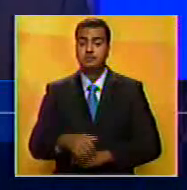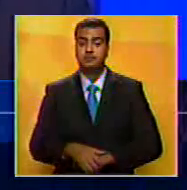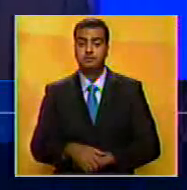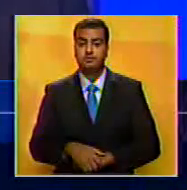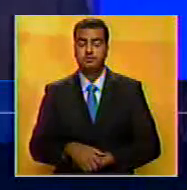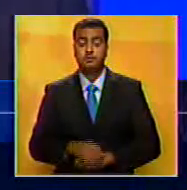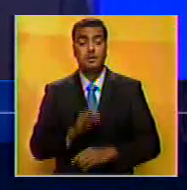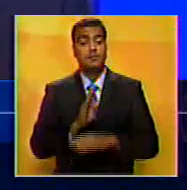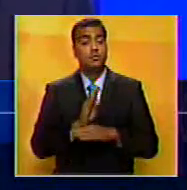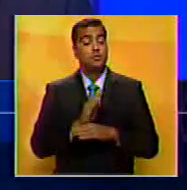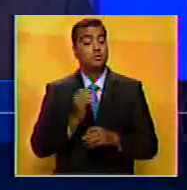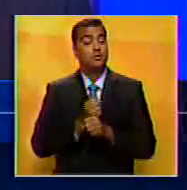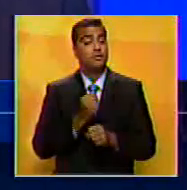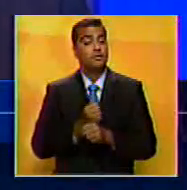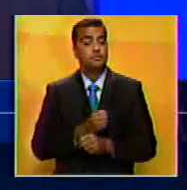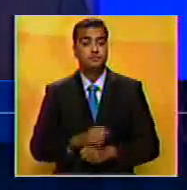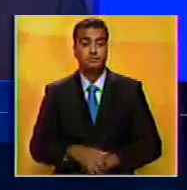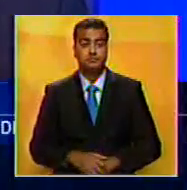trabajadoras, proteger el salario.